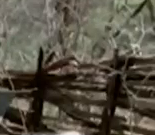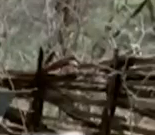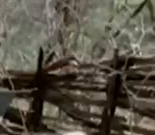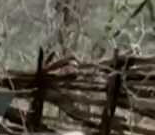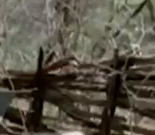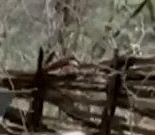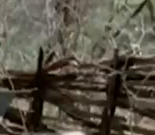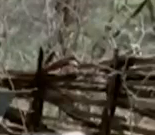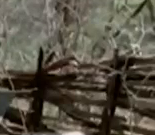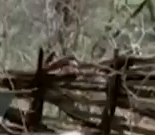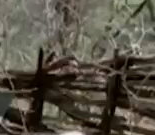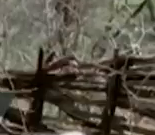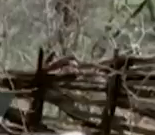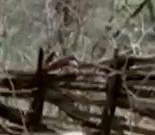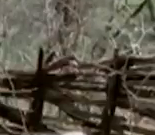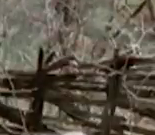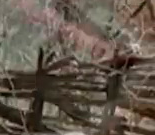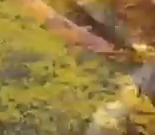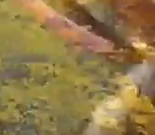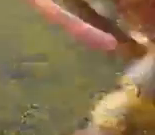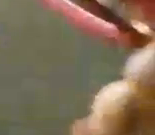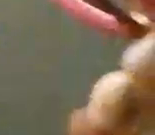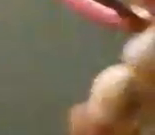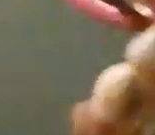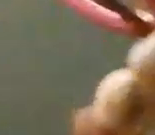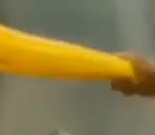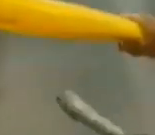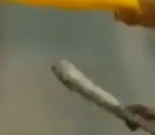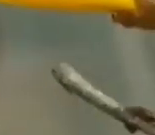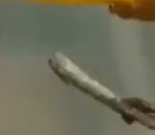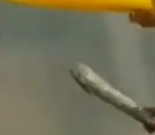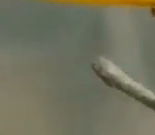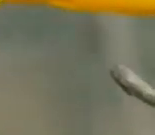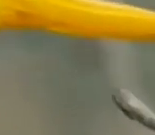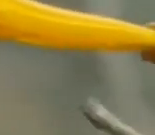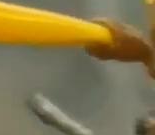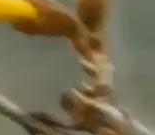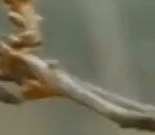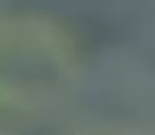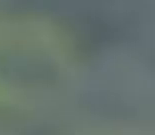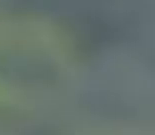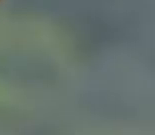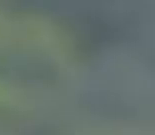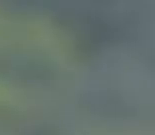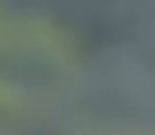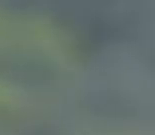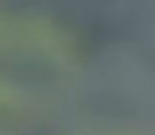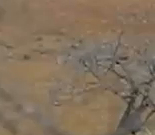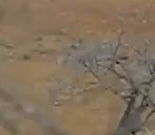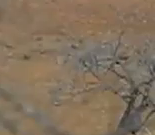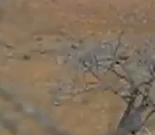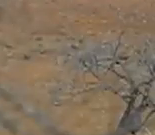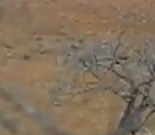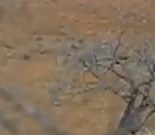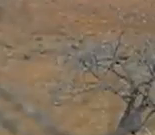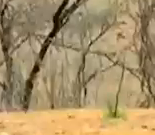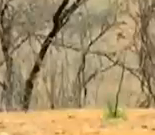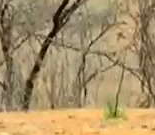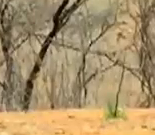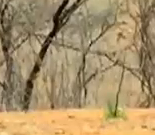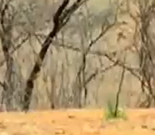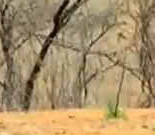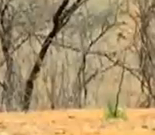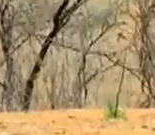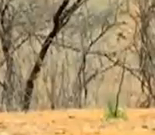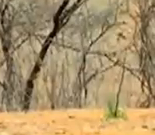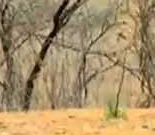este milagro de la naturaleza nos dé justamente. Todo eso devuelve mágico al embellecimiento del florecimiento del Guayacán. Este espectáculo